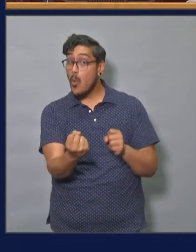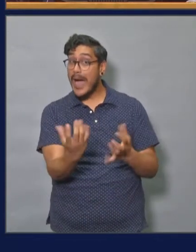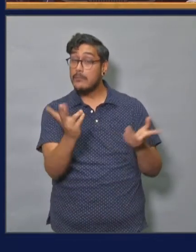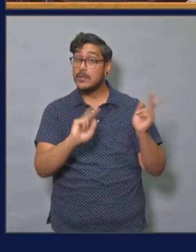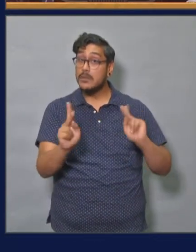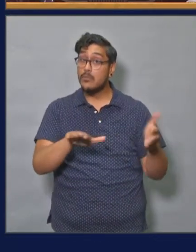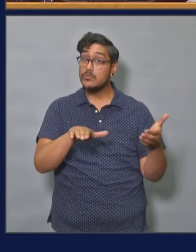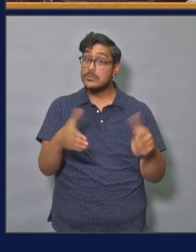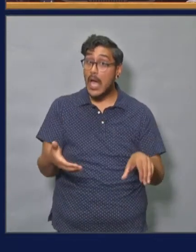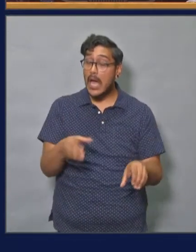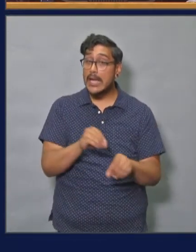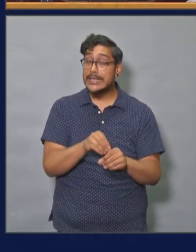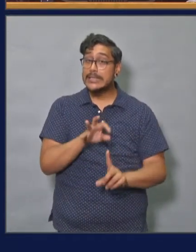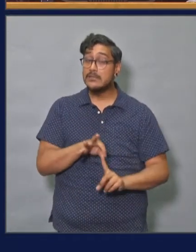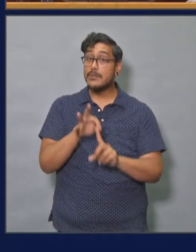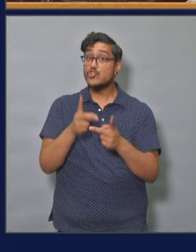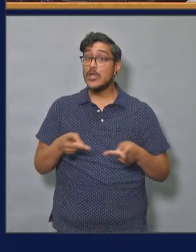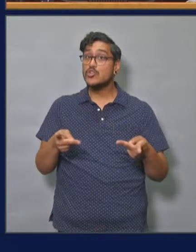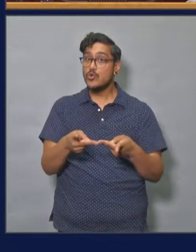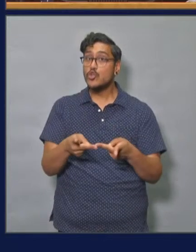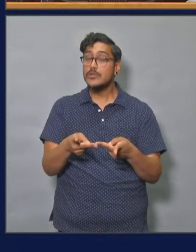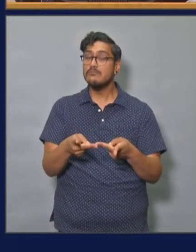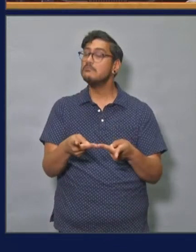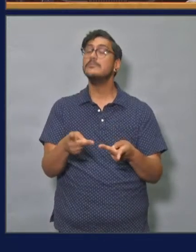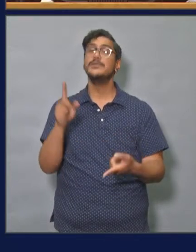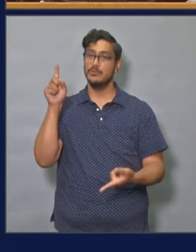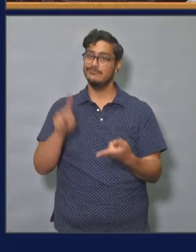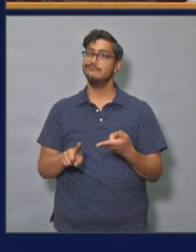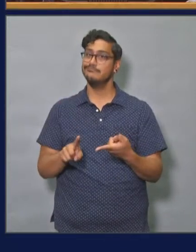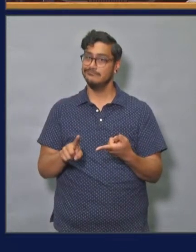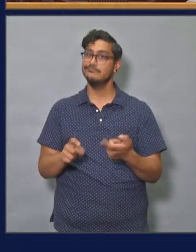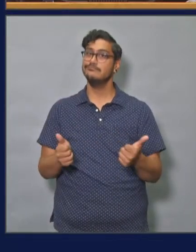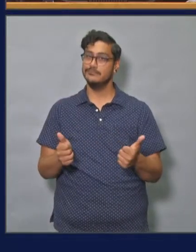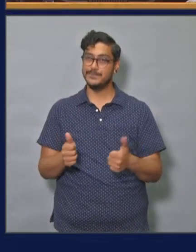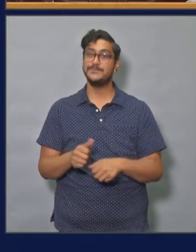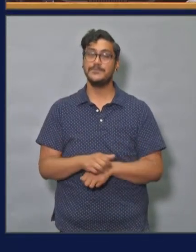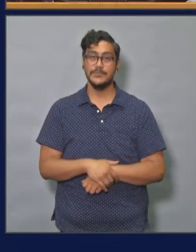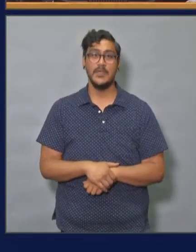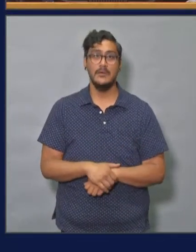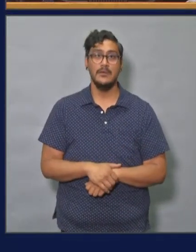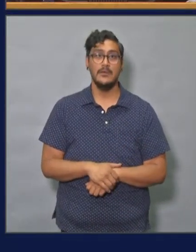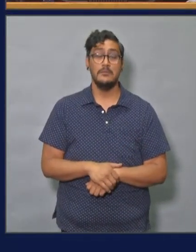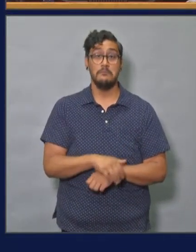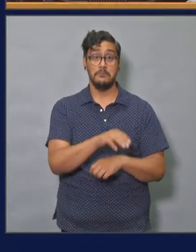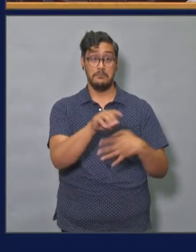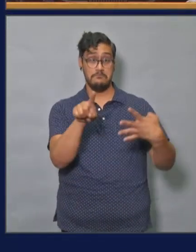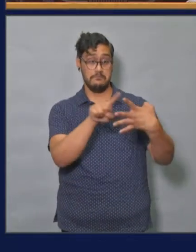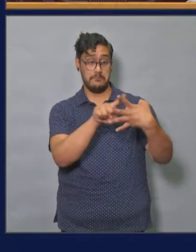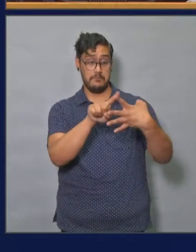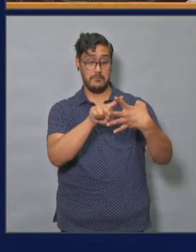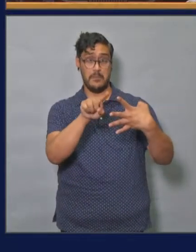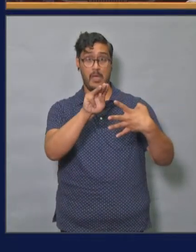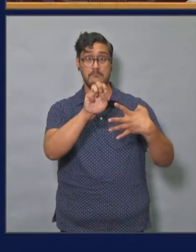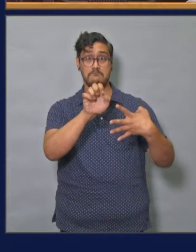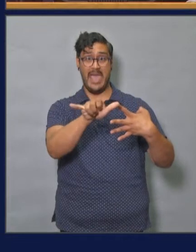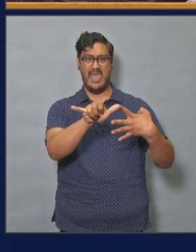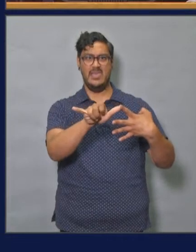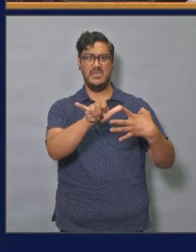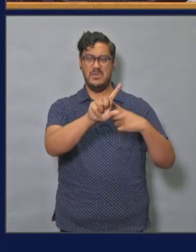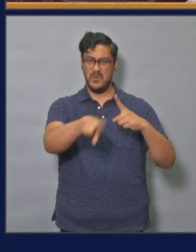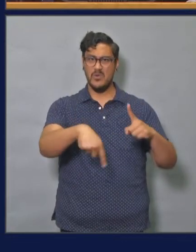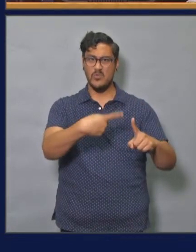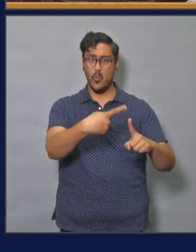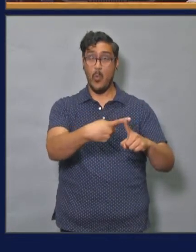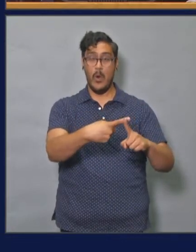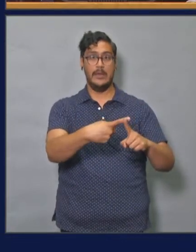en centros de enfermería especializada están disminuyendo. A principios de mayo, cuando estábamos